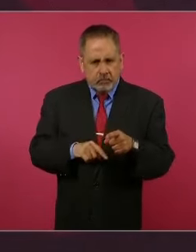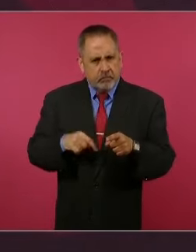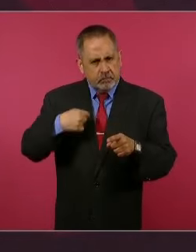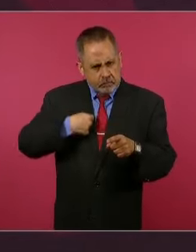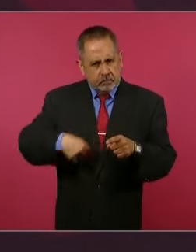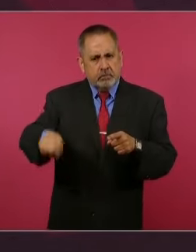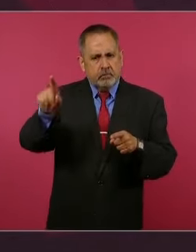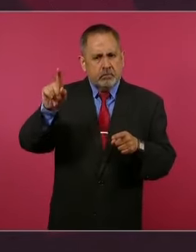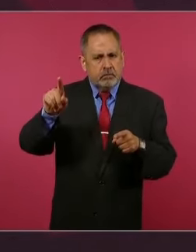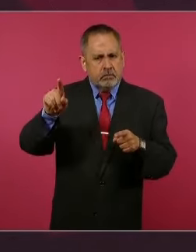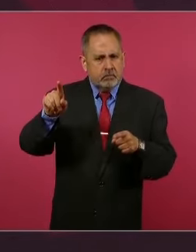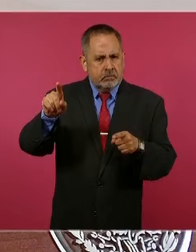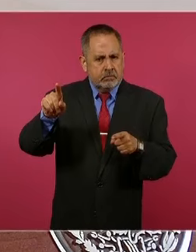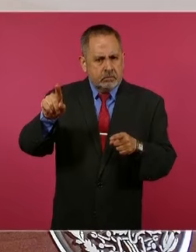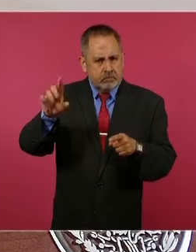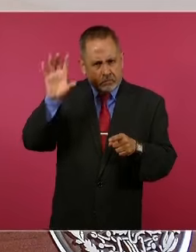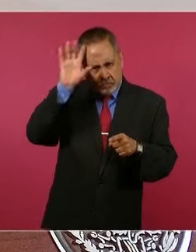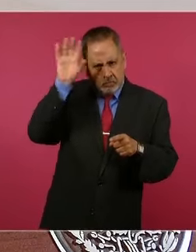voy a